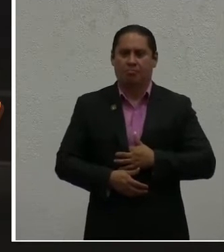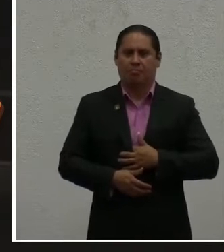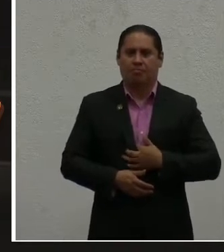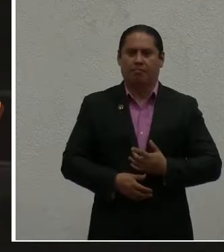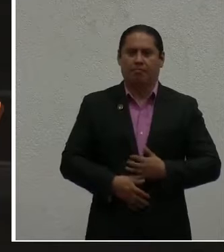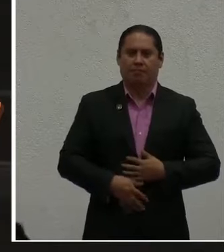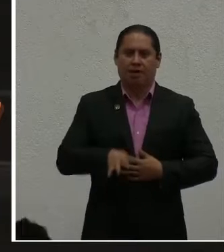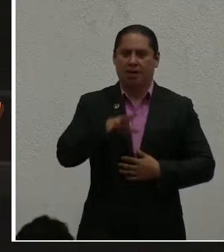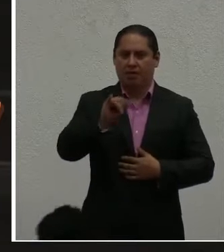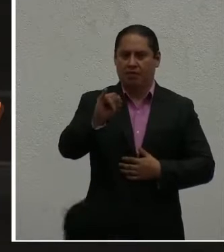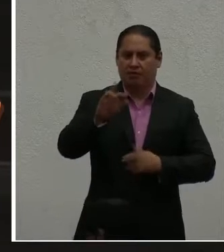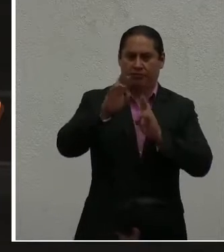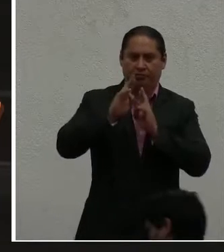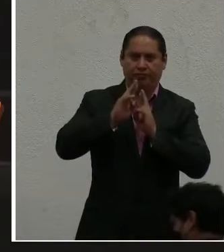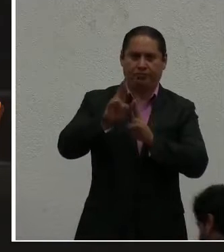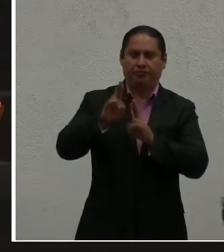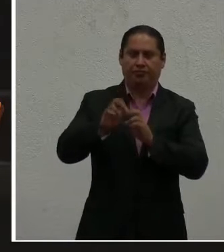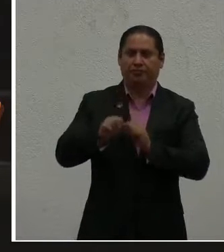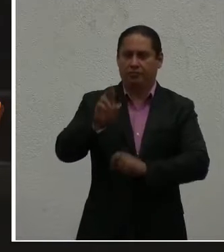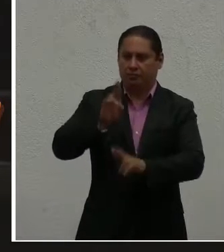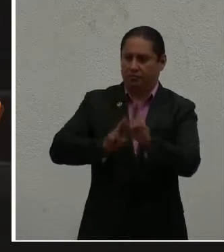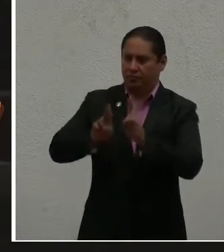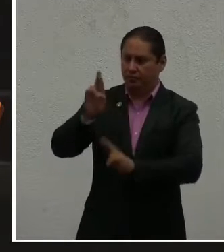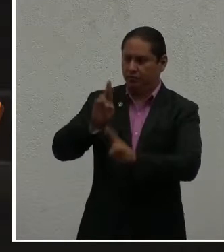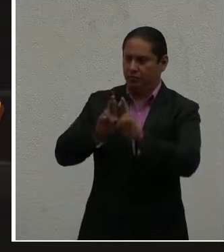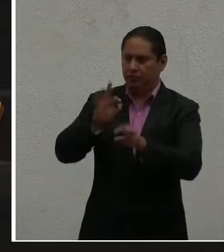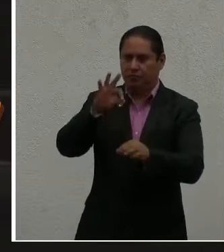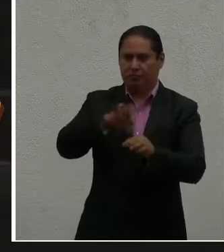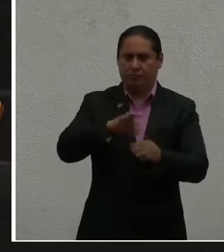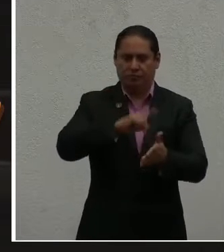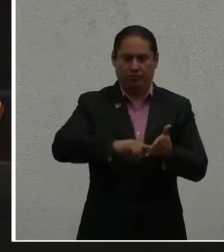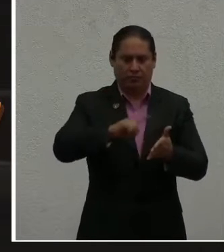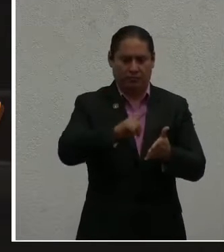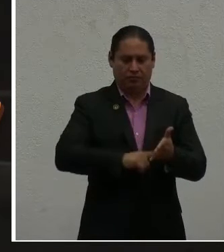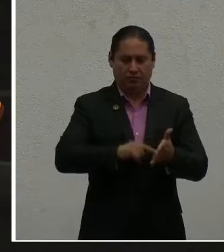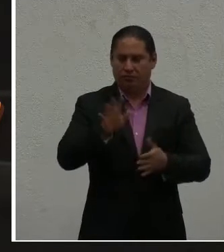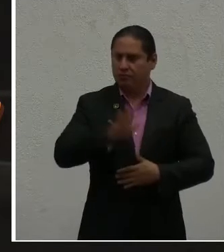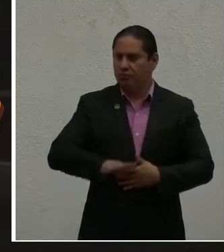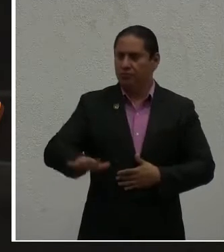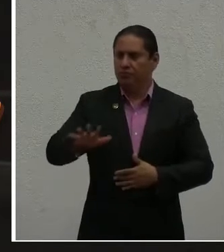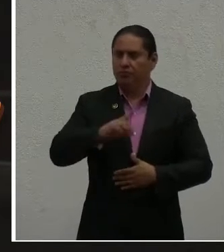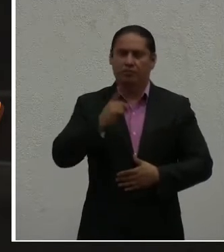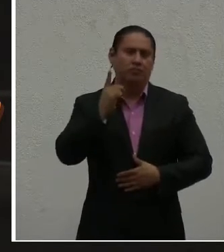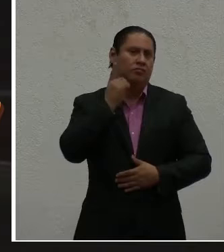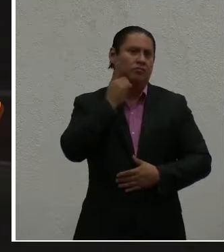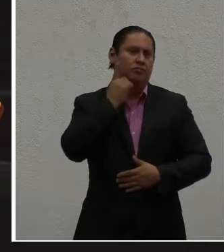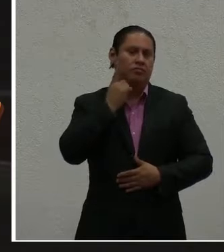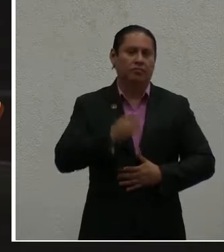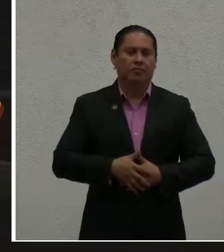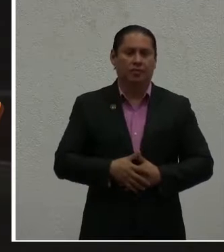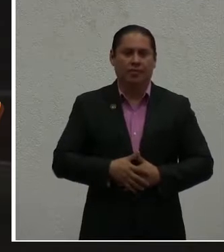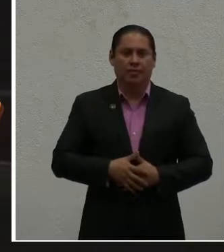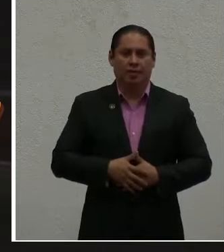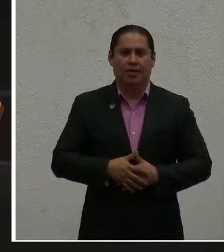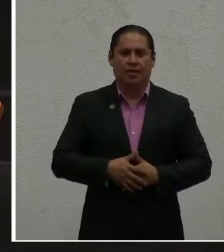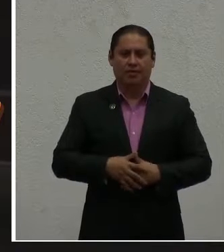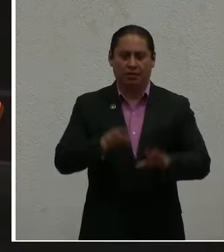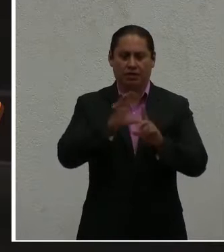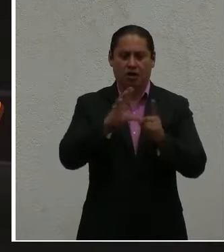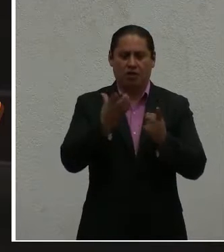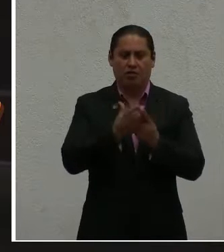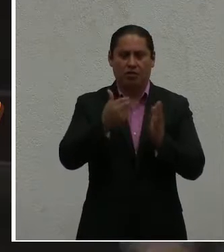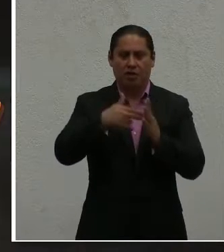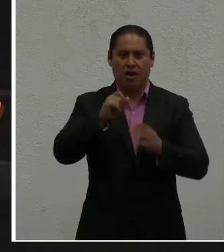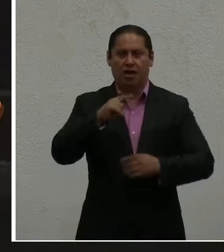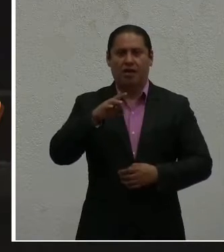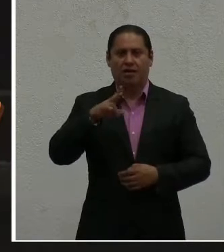Así lo resolvieron y dictaminaron por unanimidad de votos de los diputados y diputadas presentes de la Comisión de